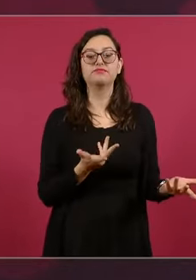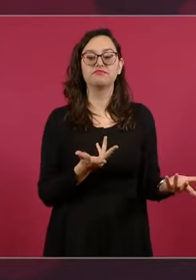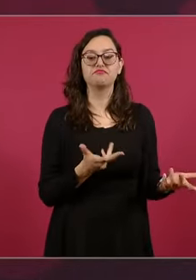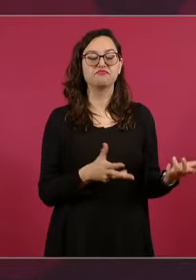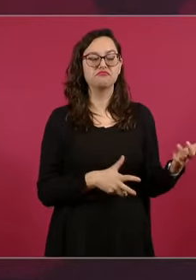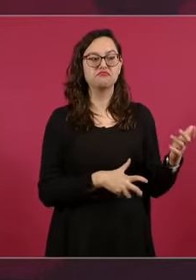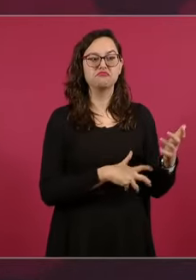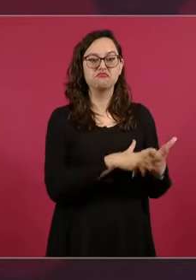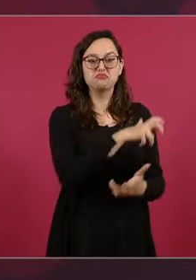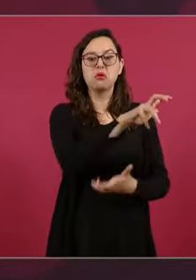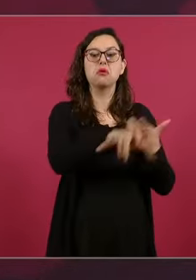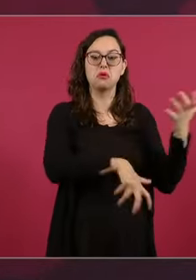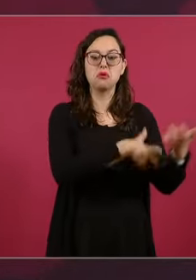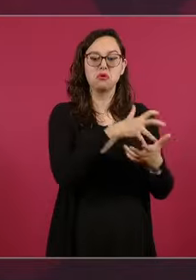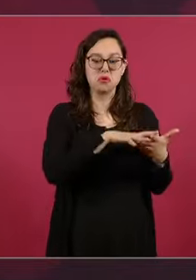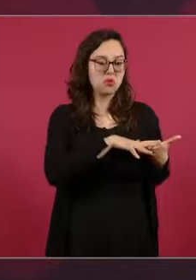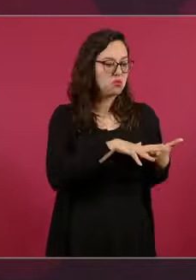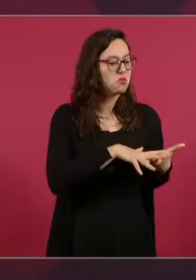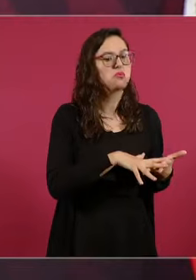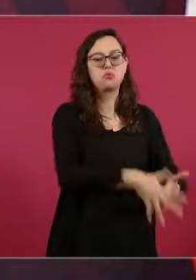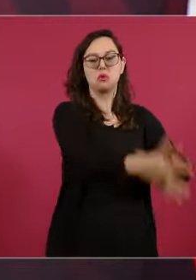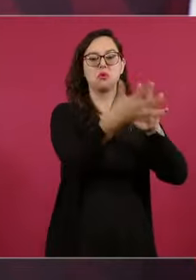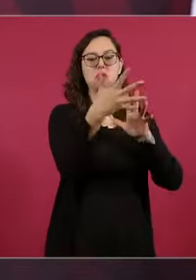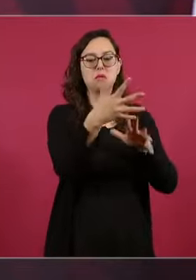más violencia.